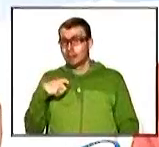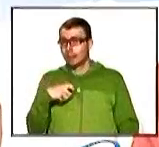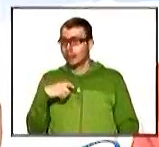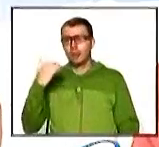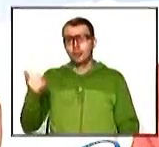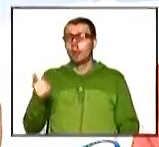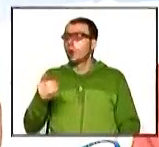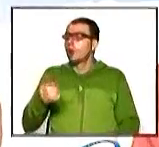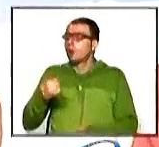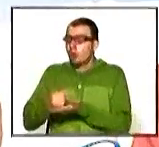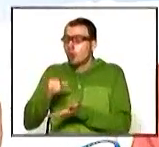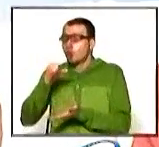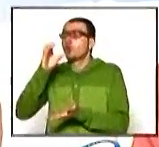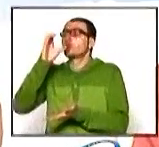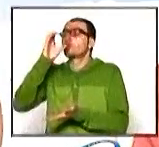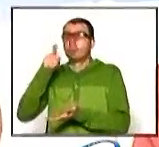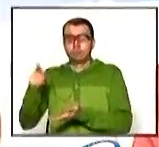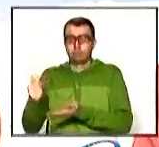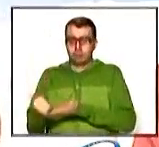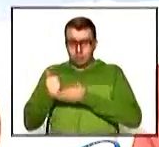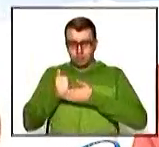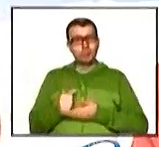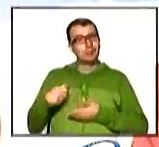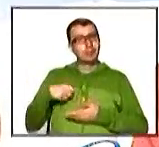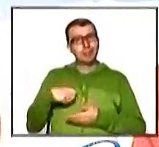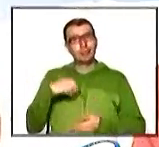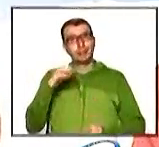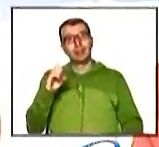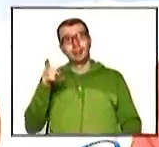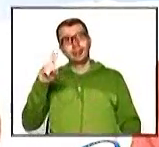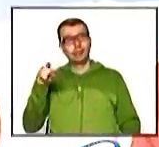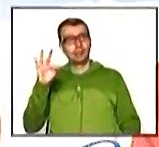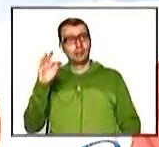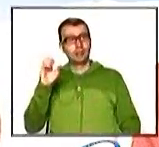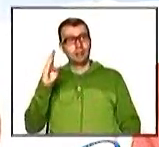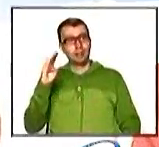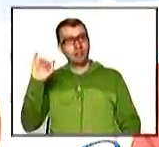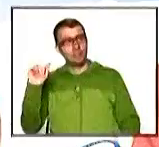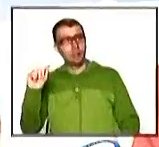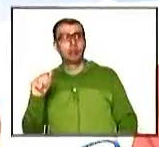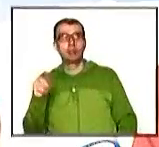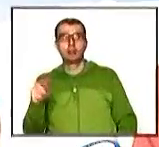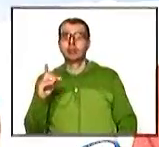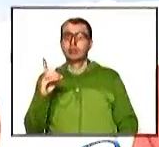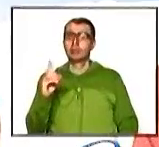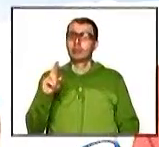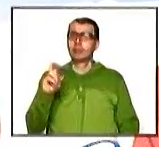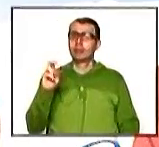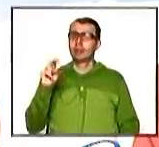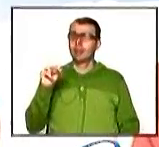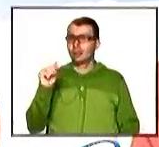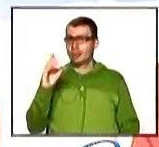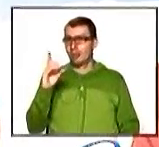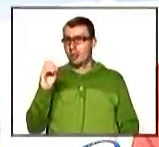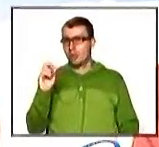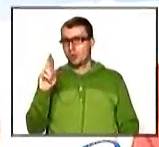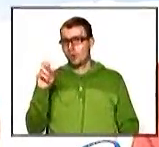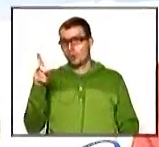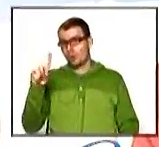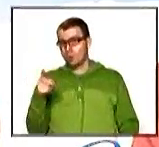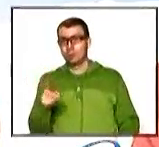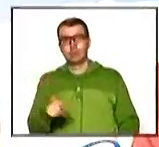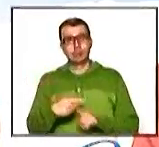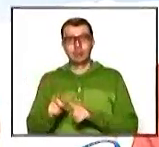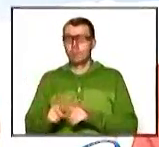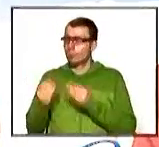cantidad de electrolitos y tiene stevia y tiene drenadores. Eso es un producto que pueden utilizar para hidratarse bien, pero harta